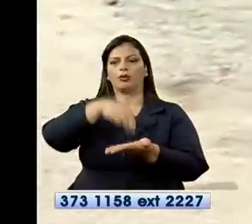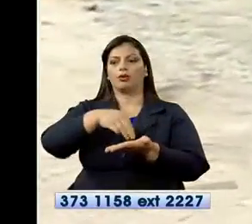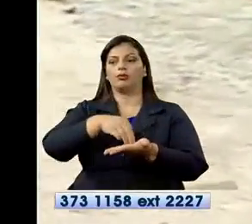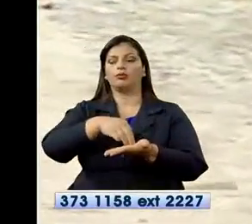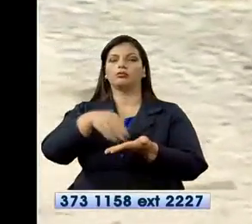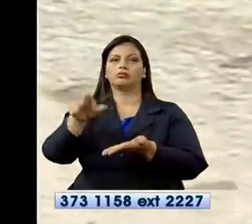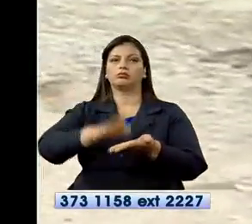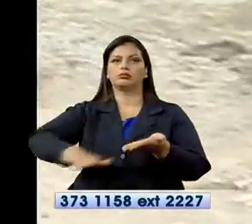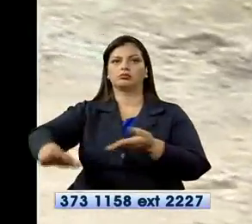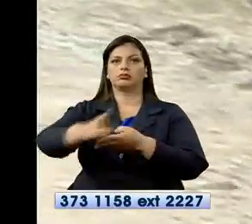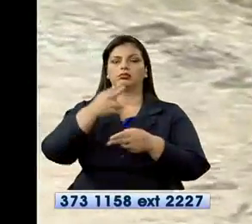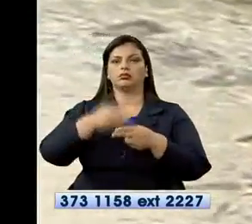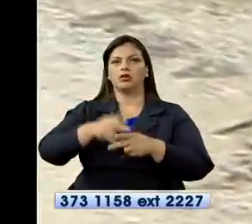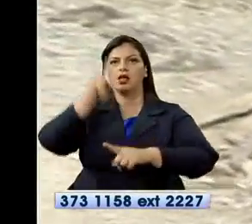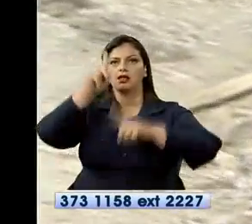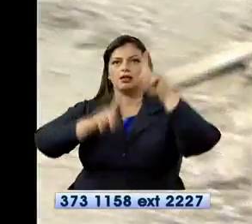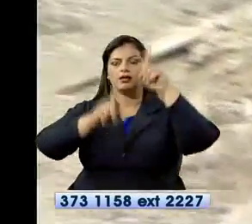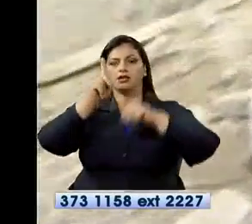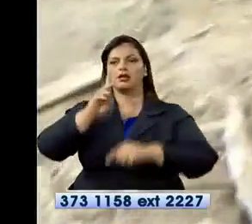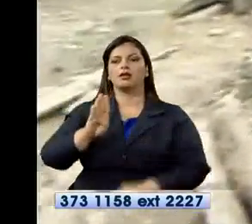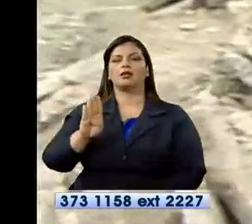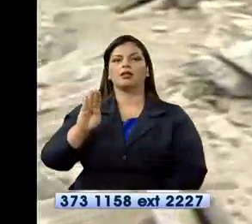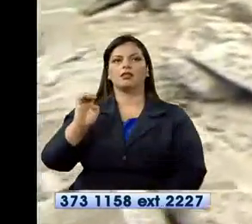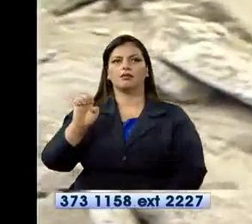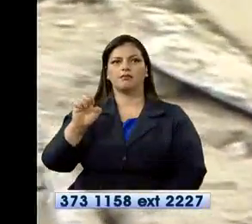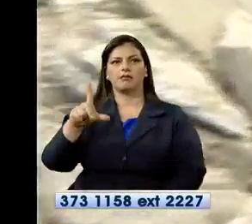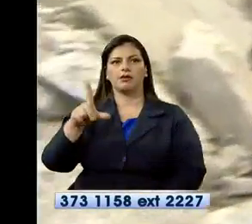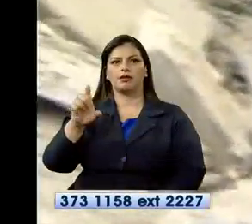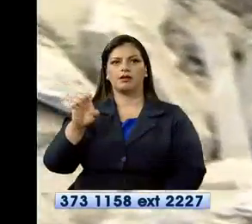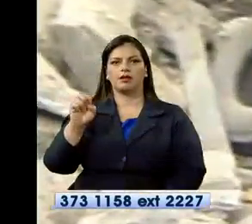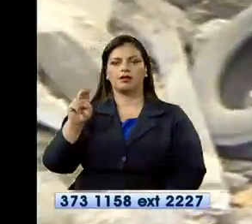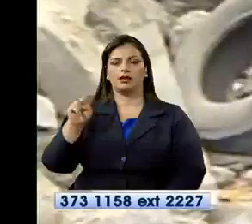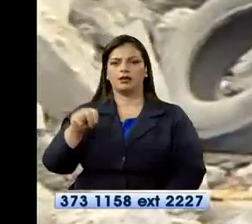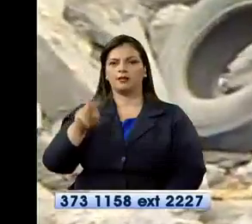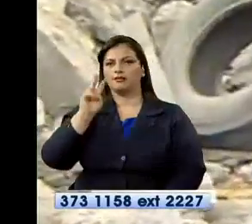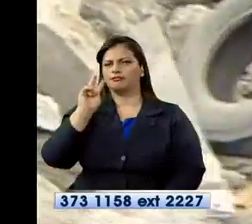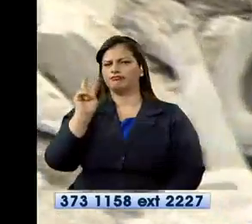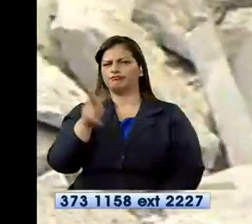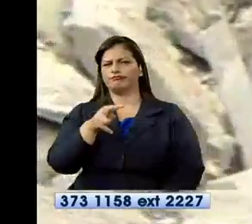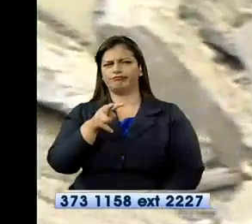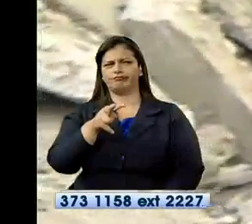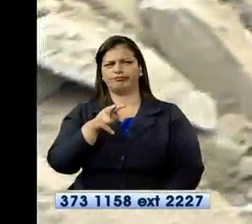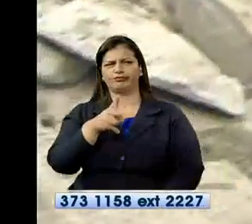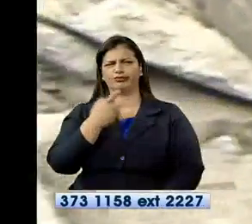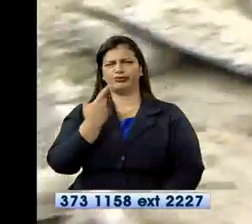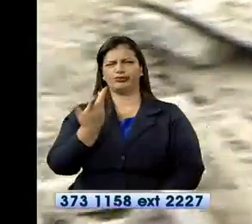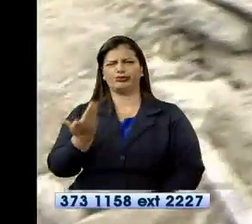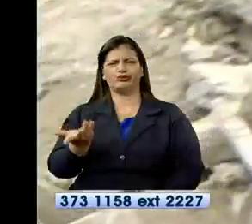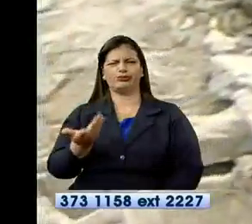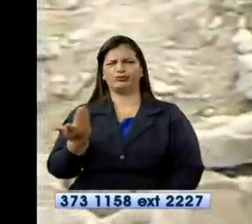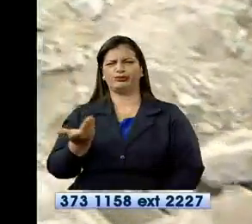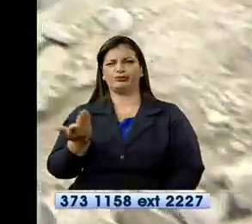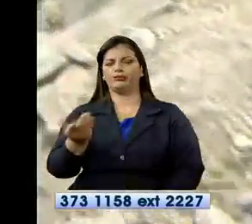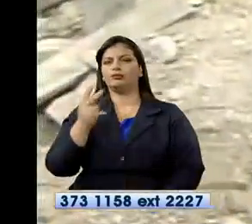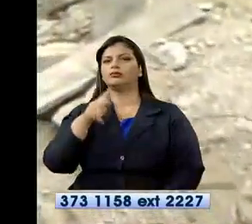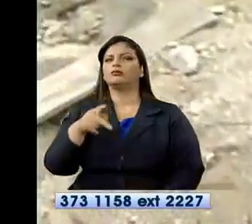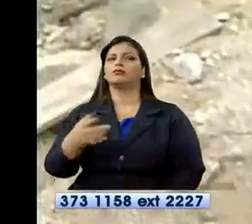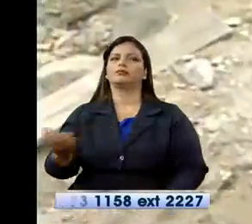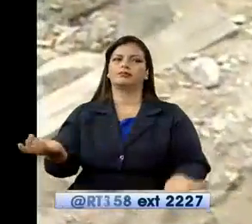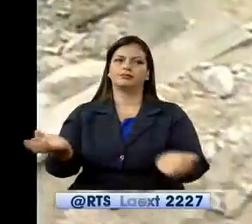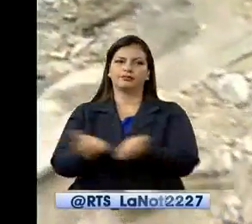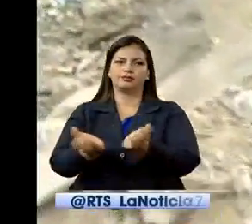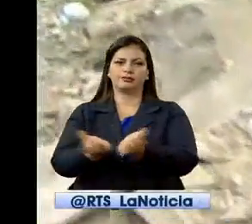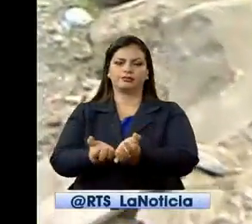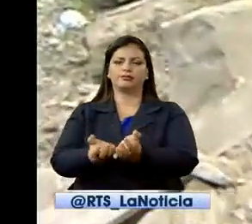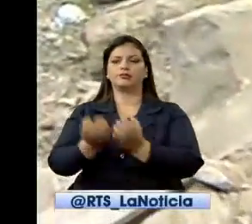simple vista. Tenemos una zanja de un lado, de mi lado derecho, escombros, me parece que son materiales de